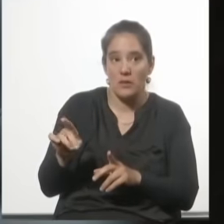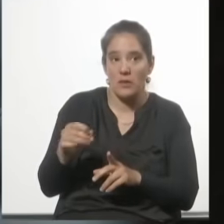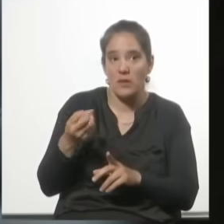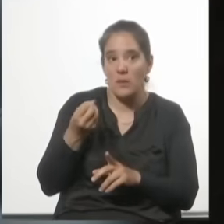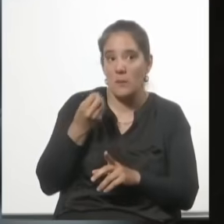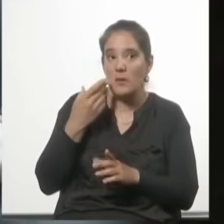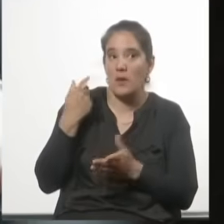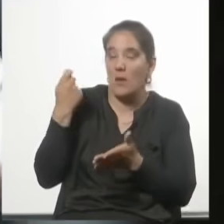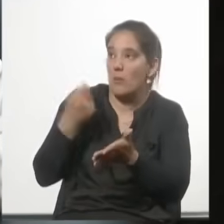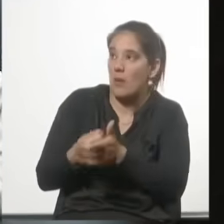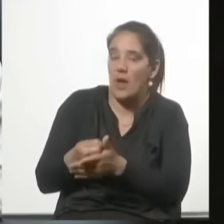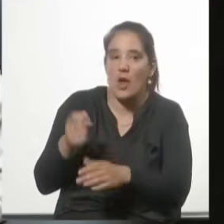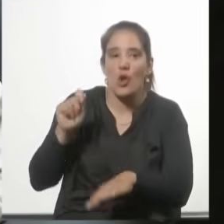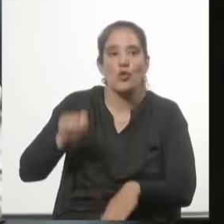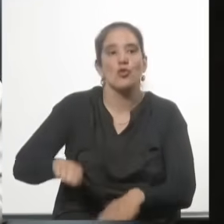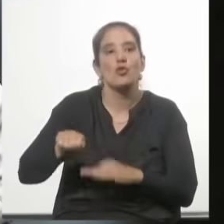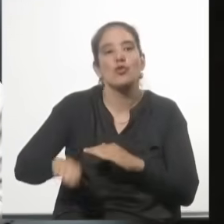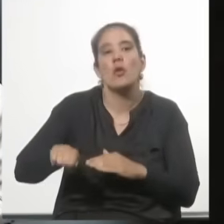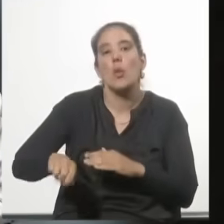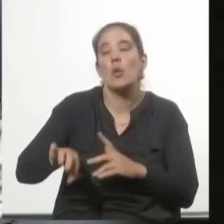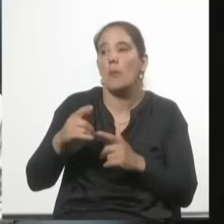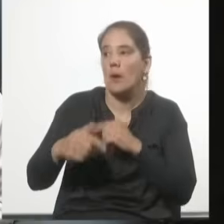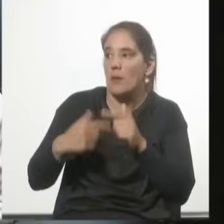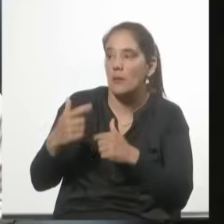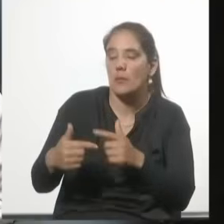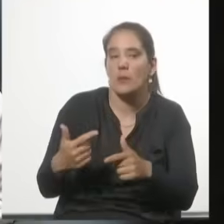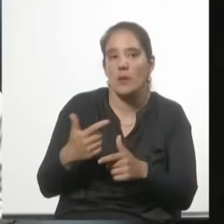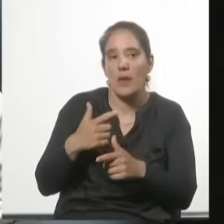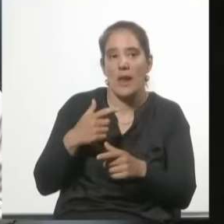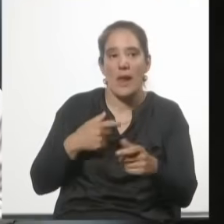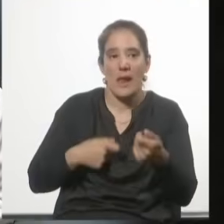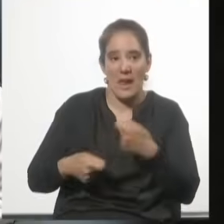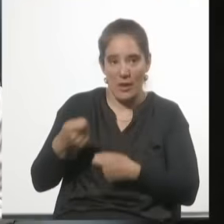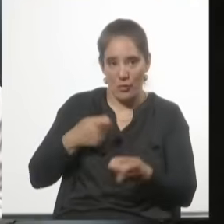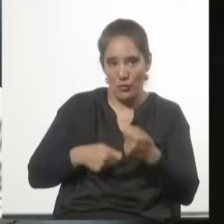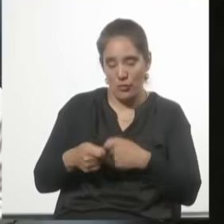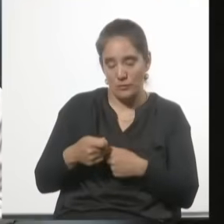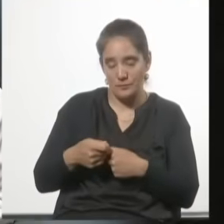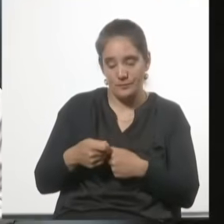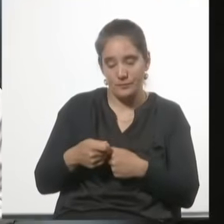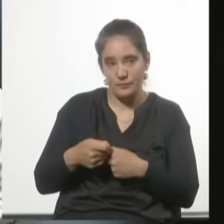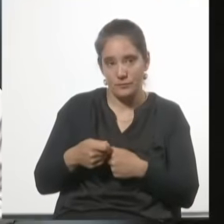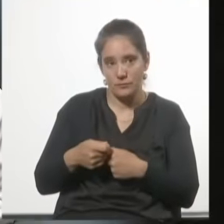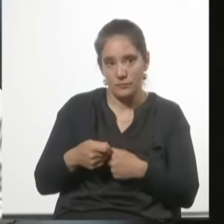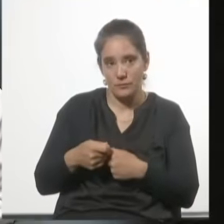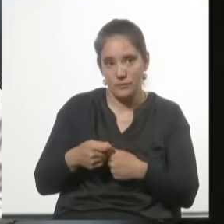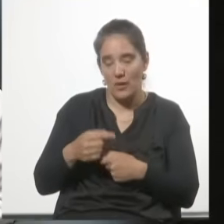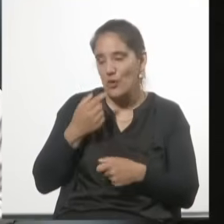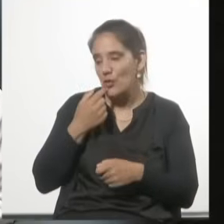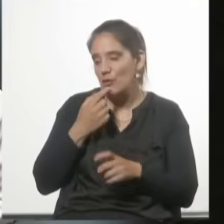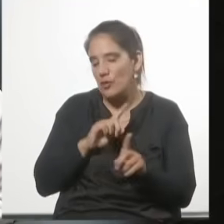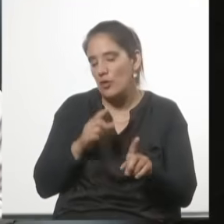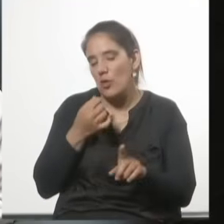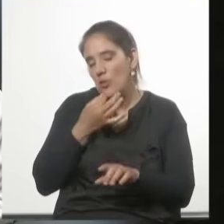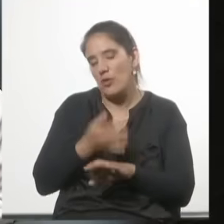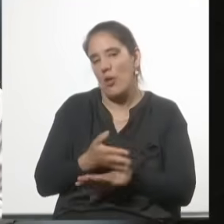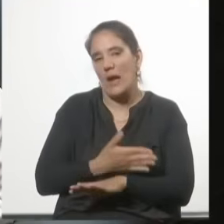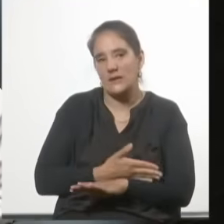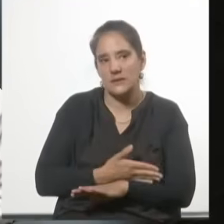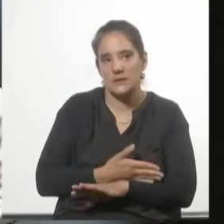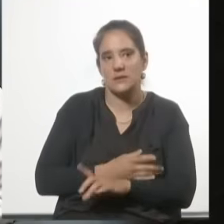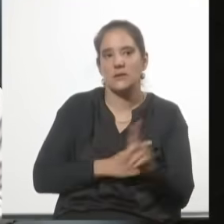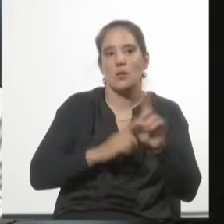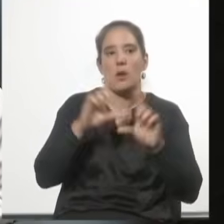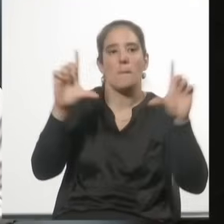los avales o seguros para garantizar en definitiva este negocio. Y no se diga, como recientemente se ha expresado en algún